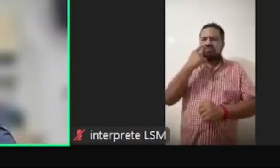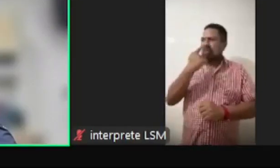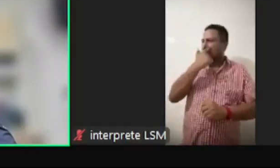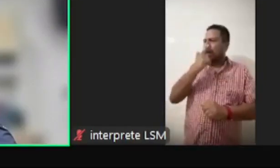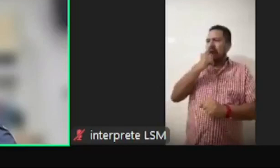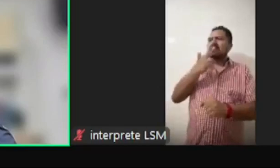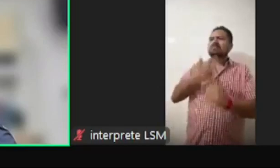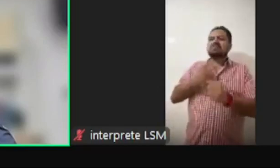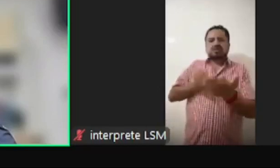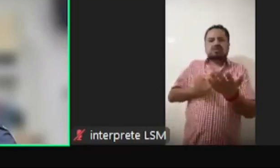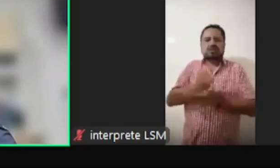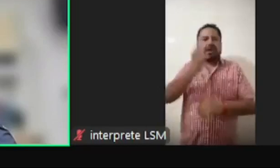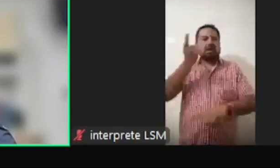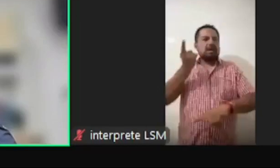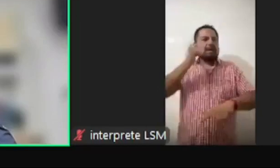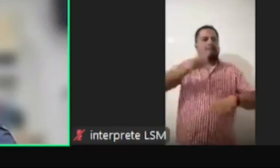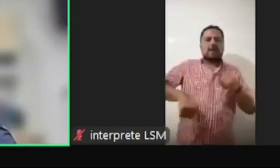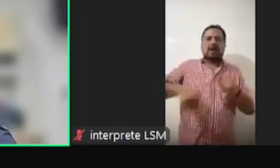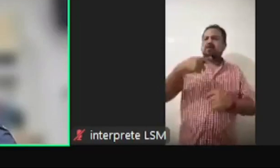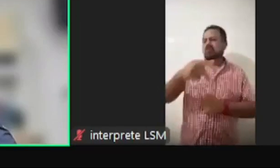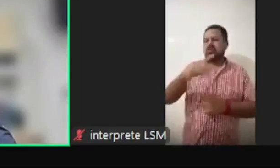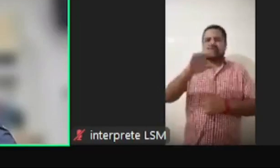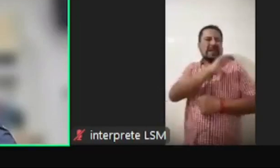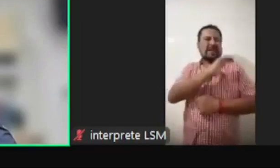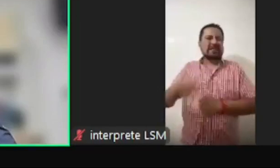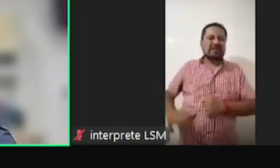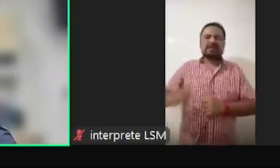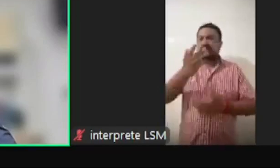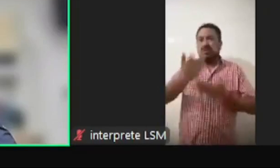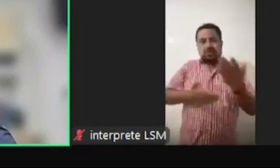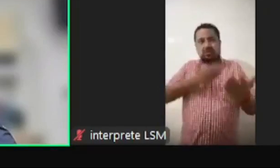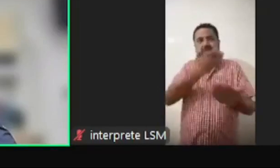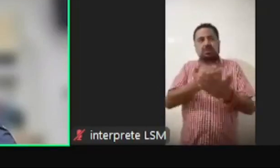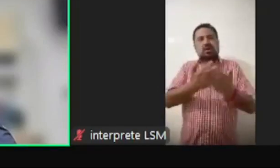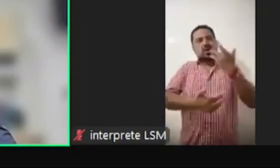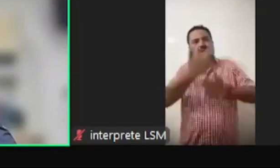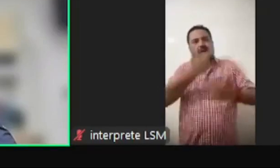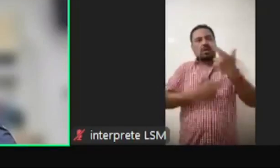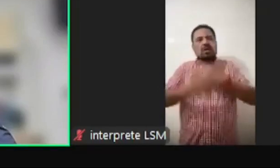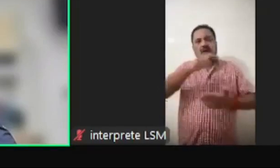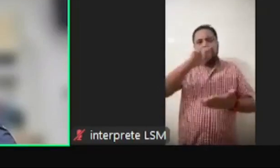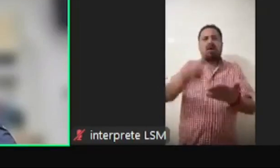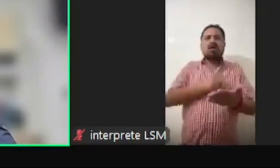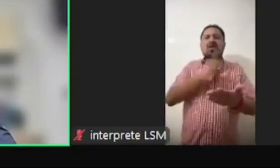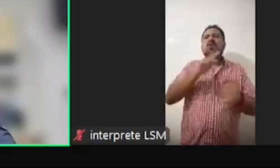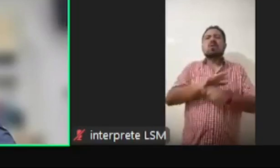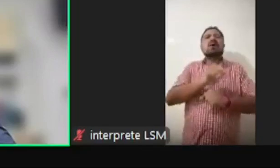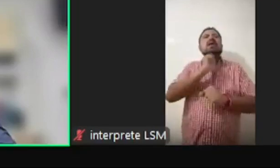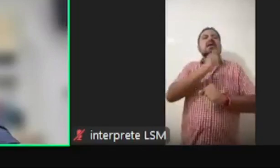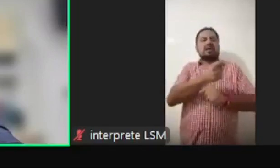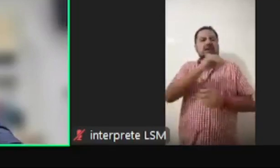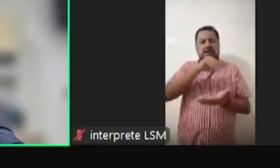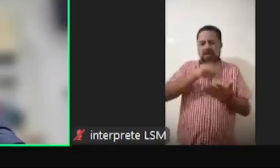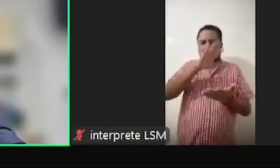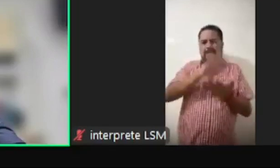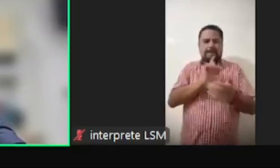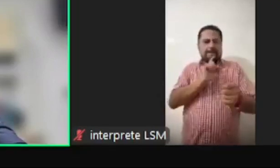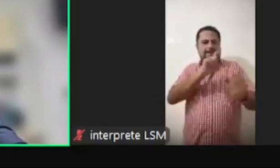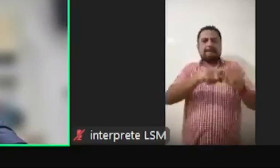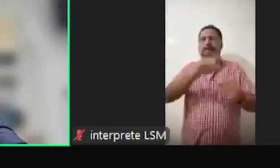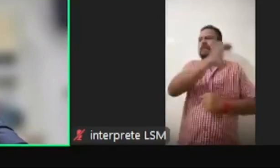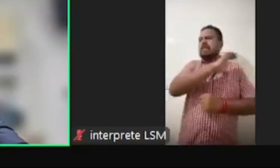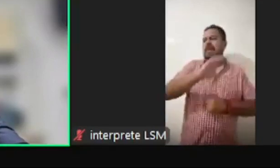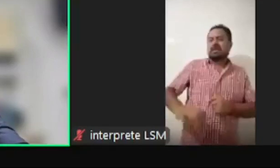de la cancelación de sus candidaturas y solicitan que se revoque el acuerdo impugnado a fin de que se conceda el registro de sus candidaturas postulados